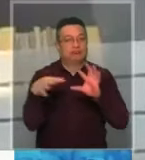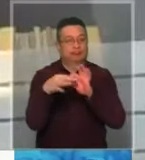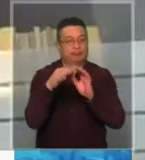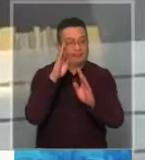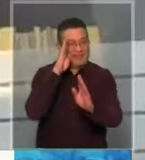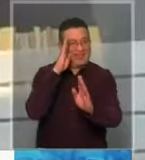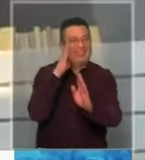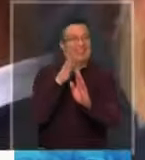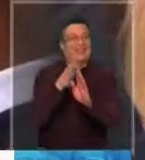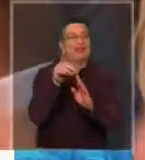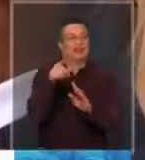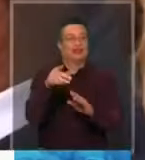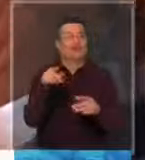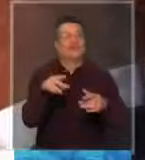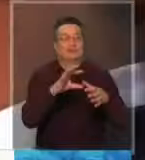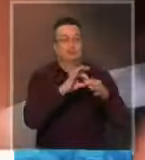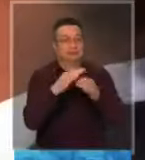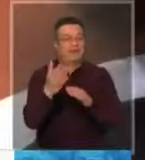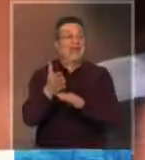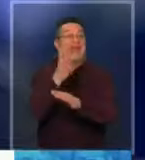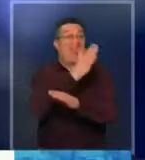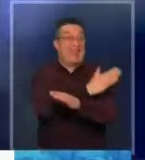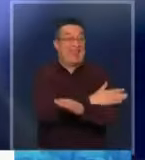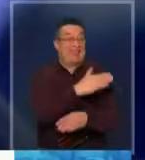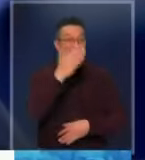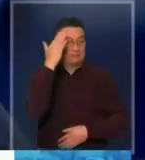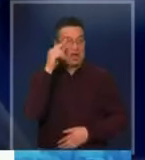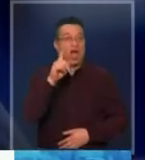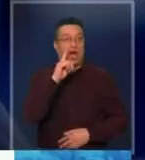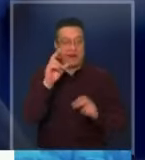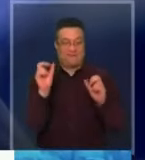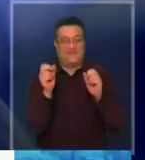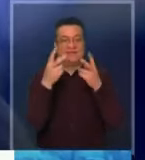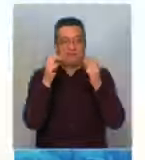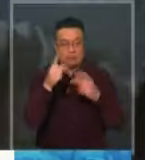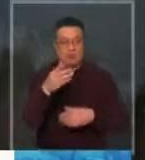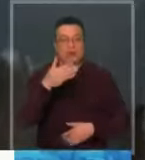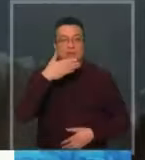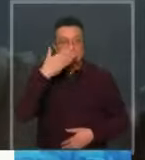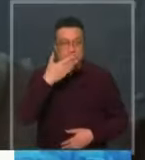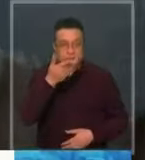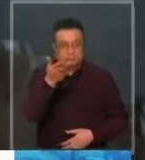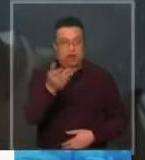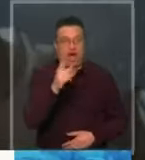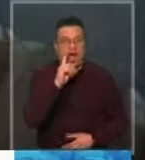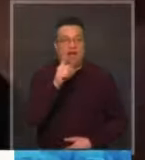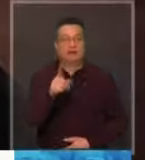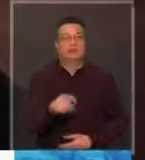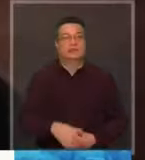el evento en la medida en que existen estos veteranos que todavía pueden dar su testimonio.